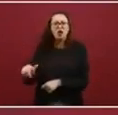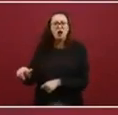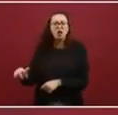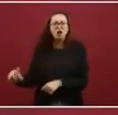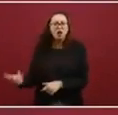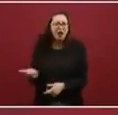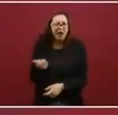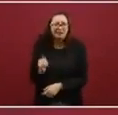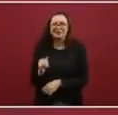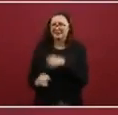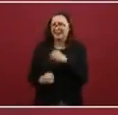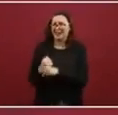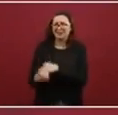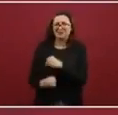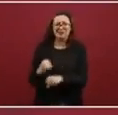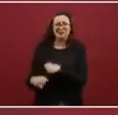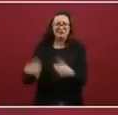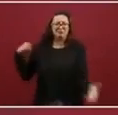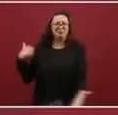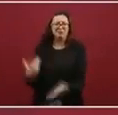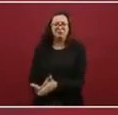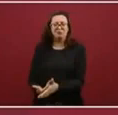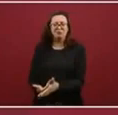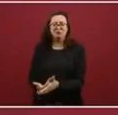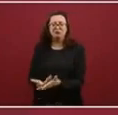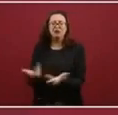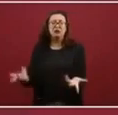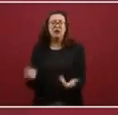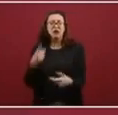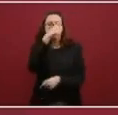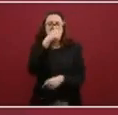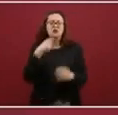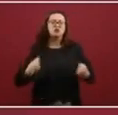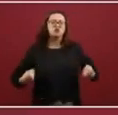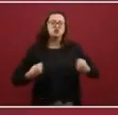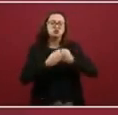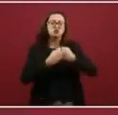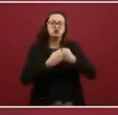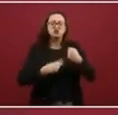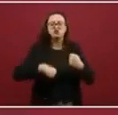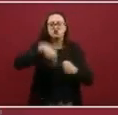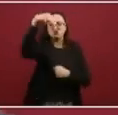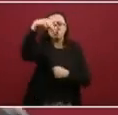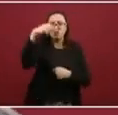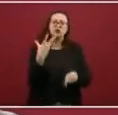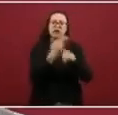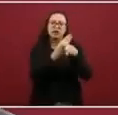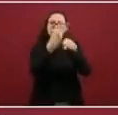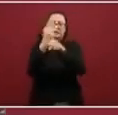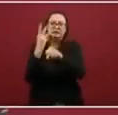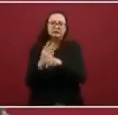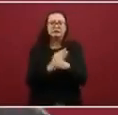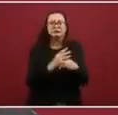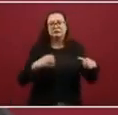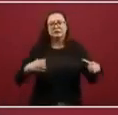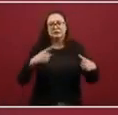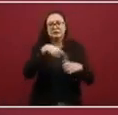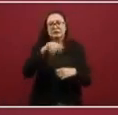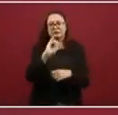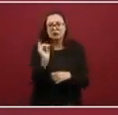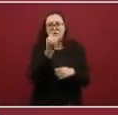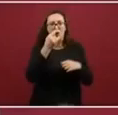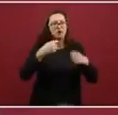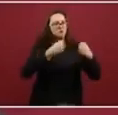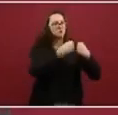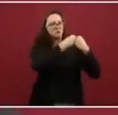verdad. Entonces la modernización de fronteras, ¿dónde fue? Pues en el norte. CBX, ¿no? San Diego, pasas de Tijuana,